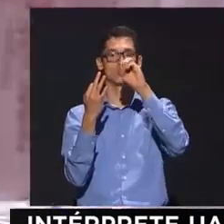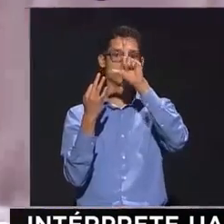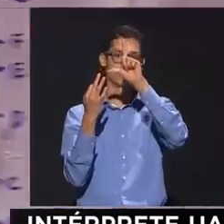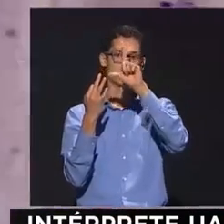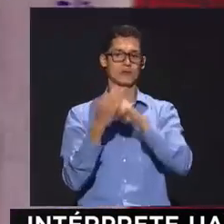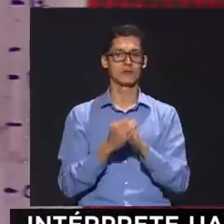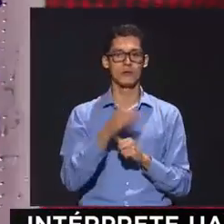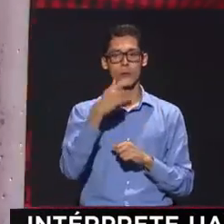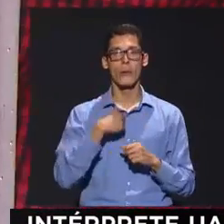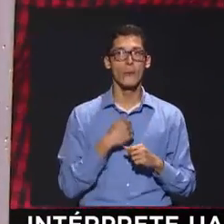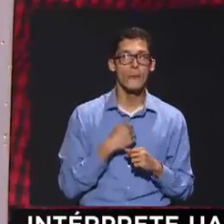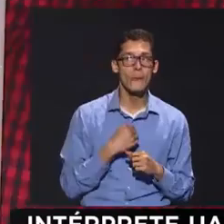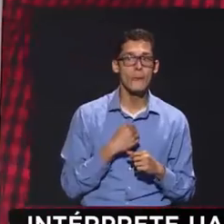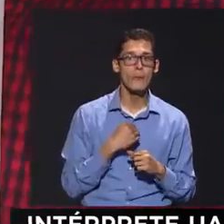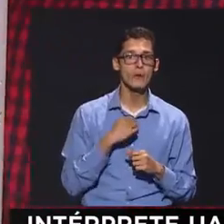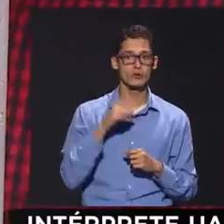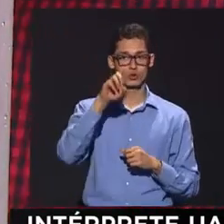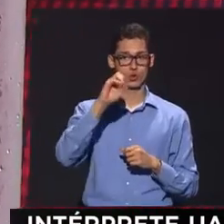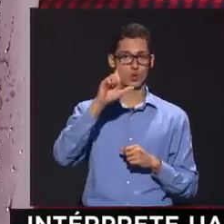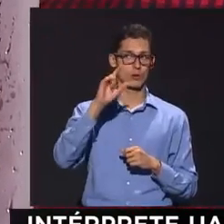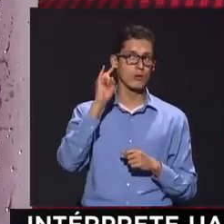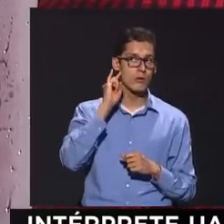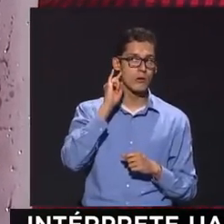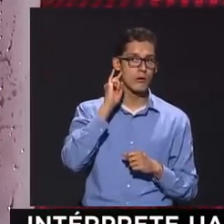escucha sol